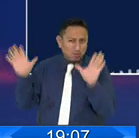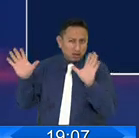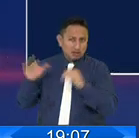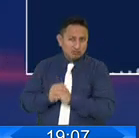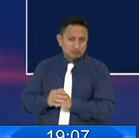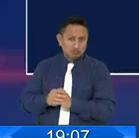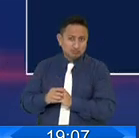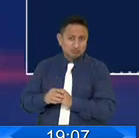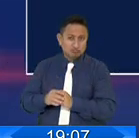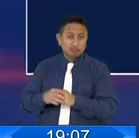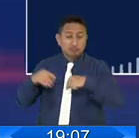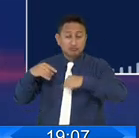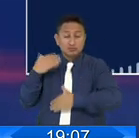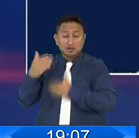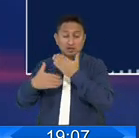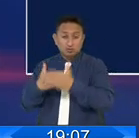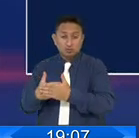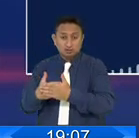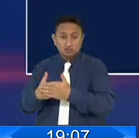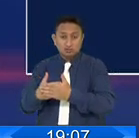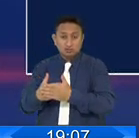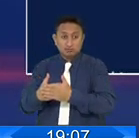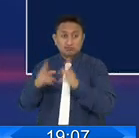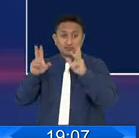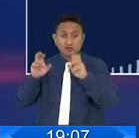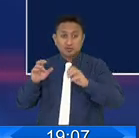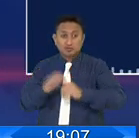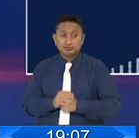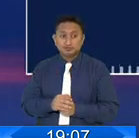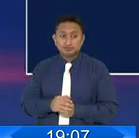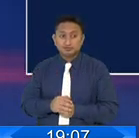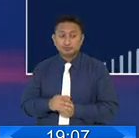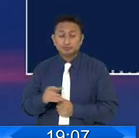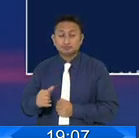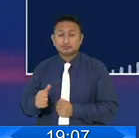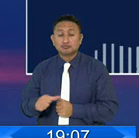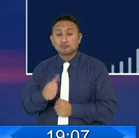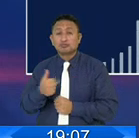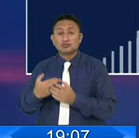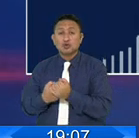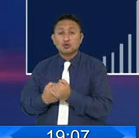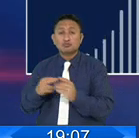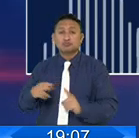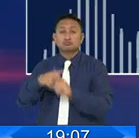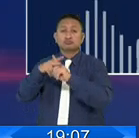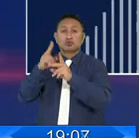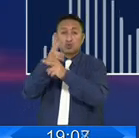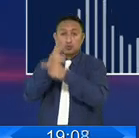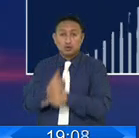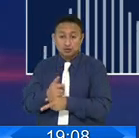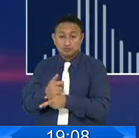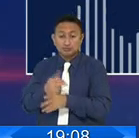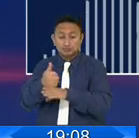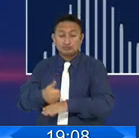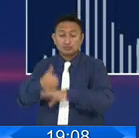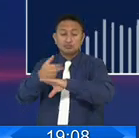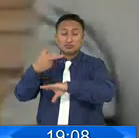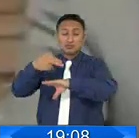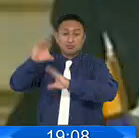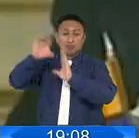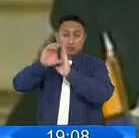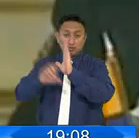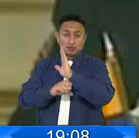de eso, presentaremos, ahí en término, un recurso extraordinario de protección ante la Corte Constitucional del